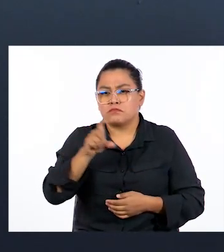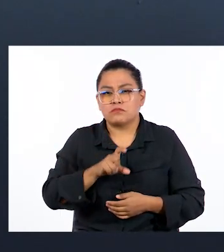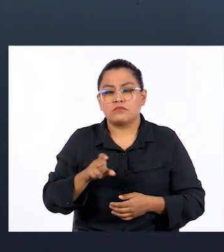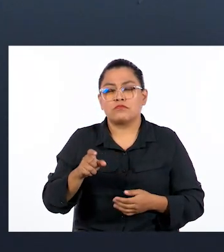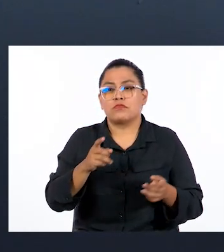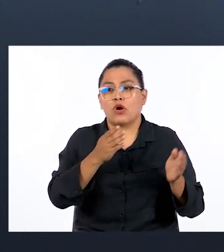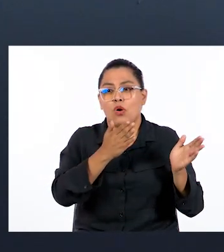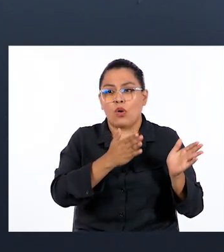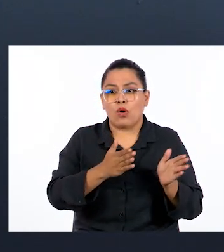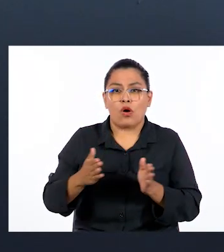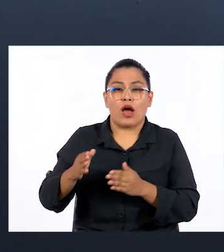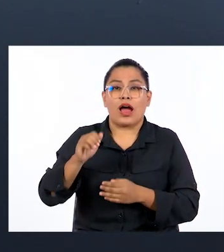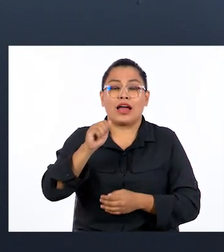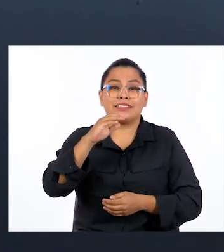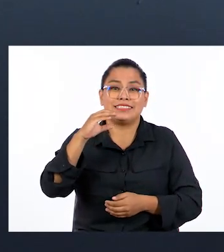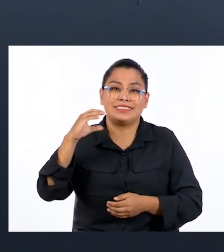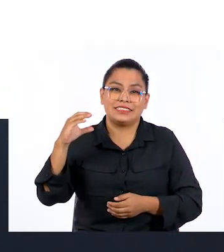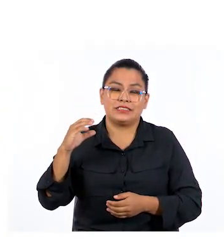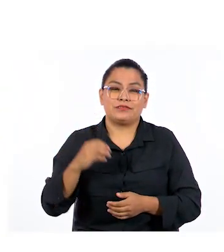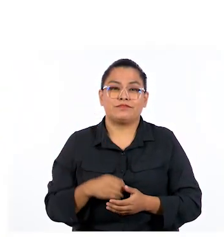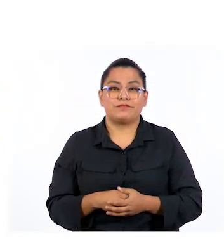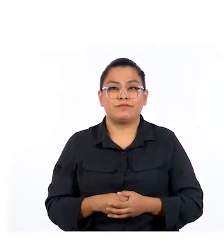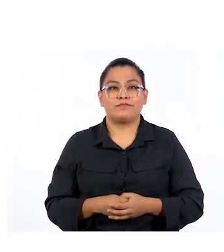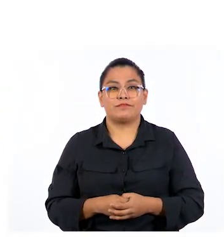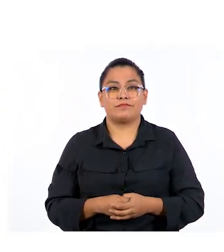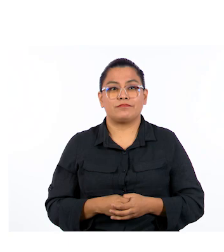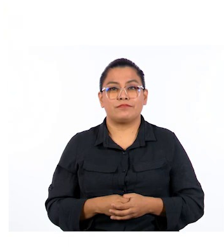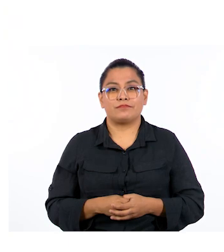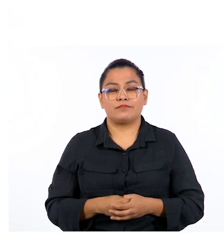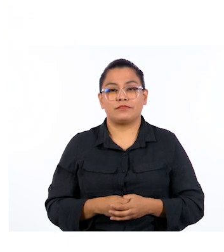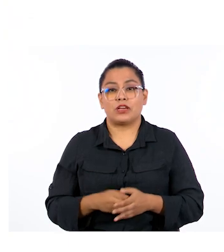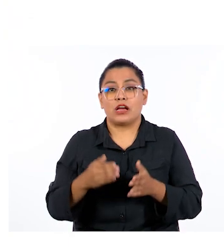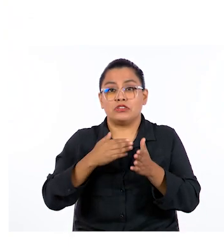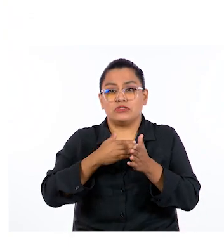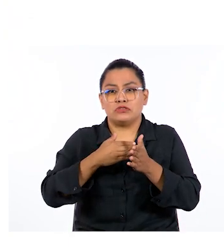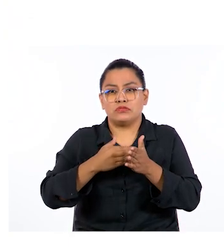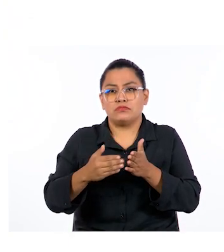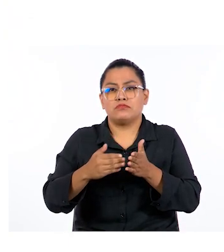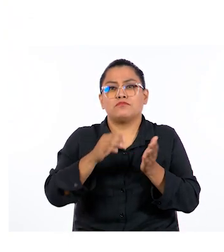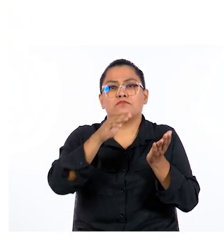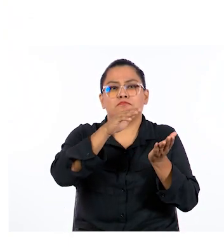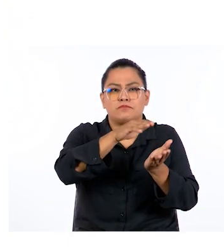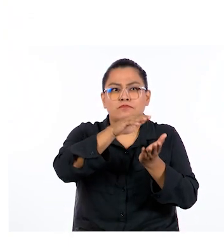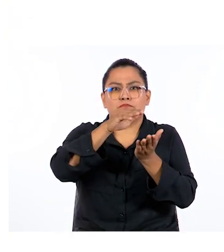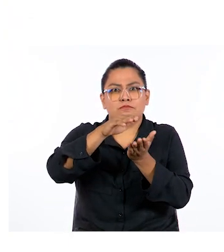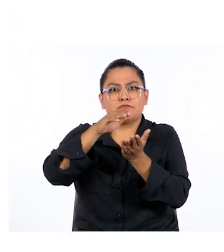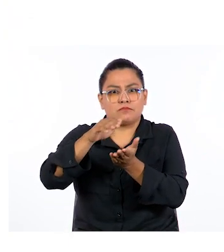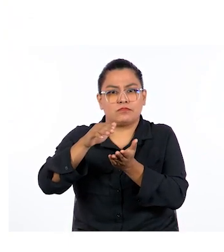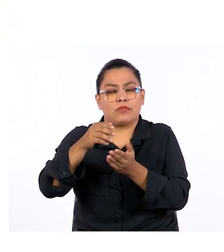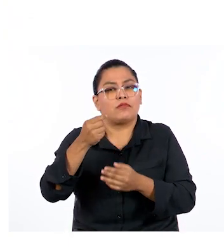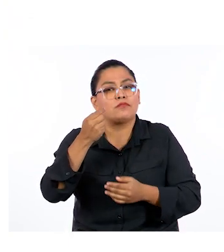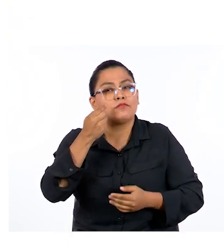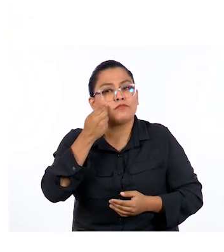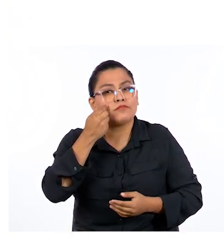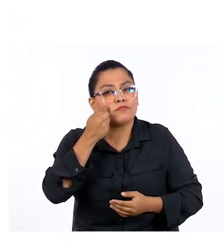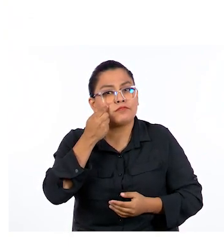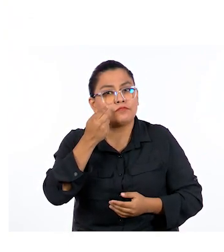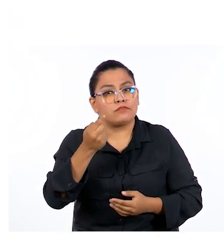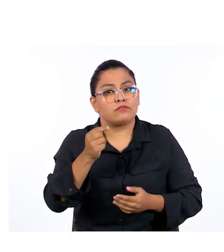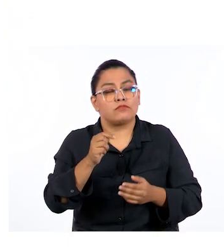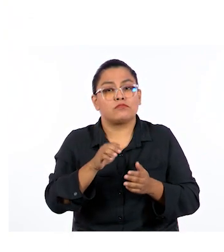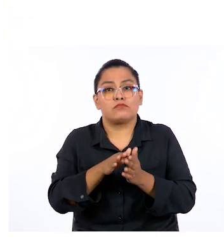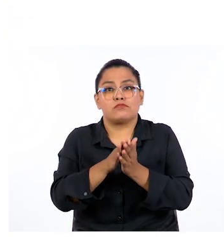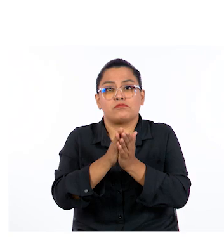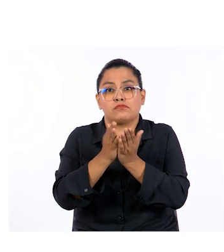la secuencia del ACC. Al inicio de cada unidad didáctica, encontraremos las portadas de unidad